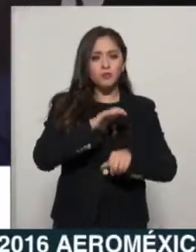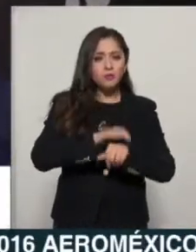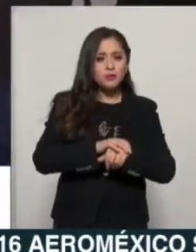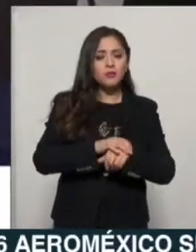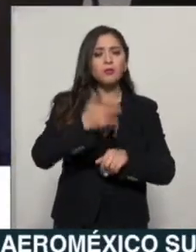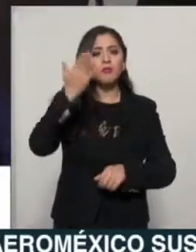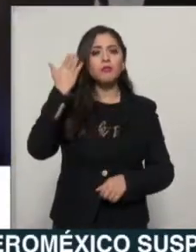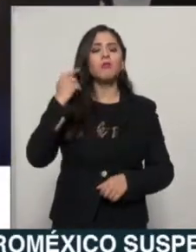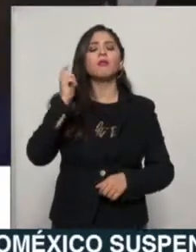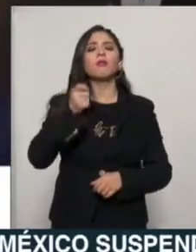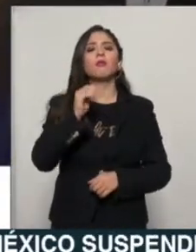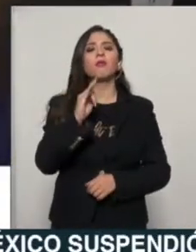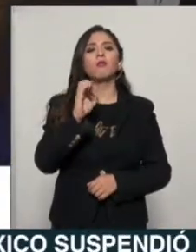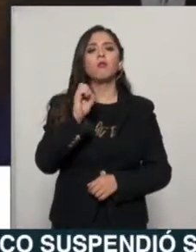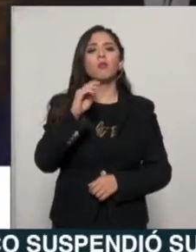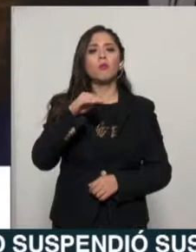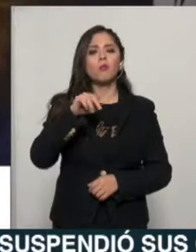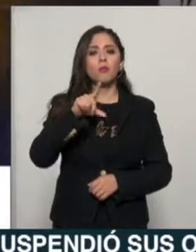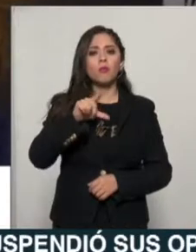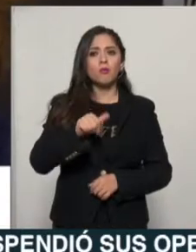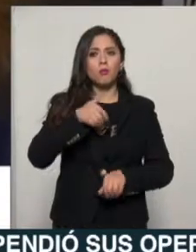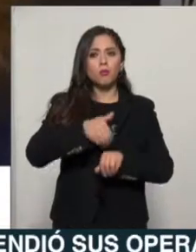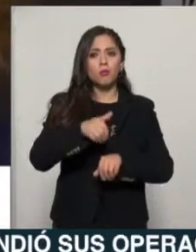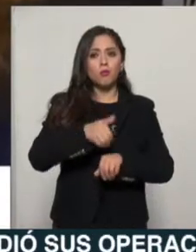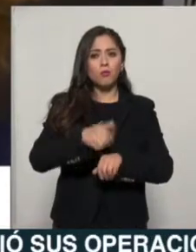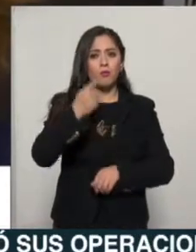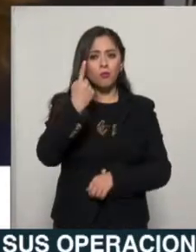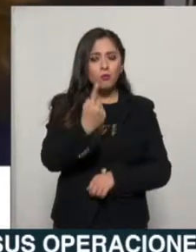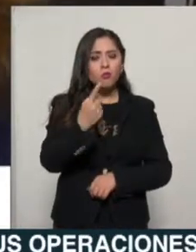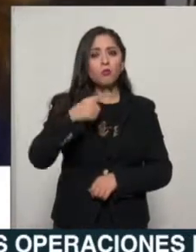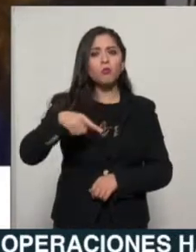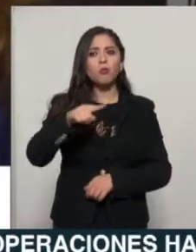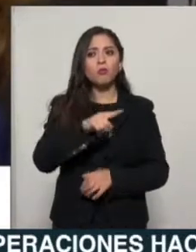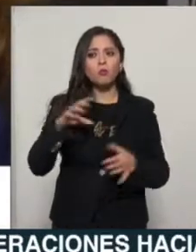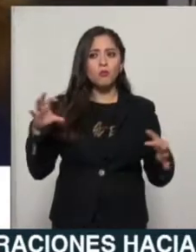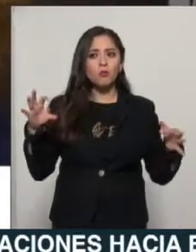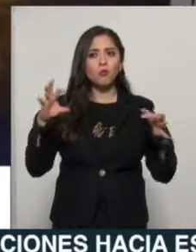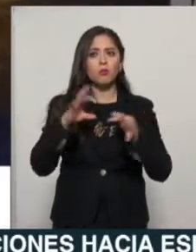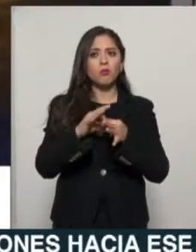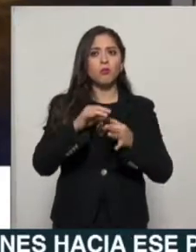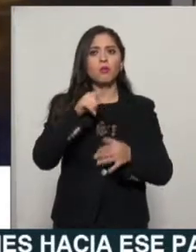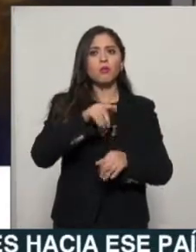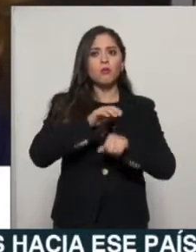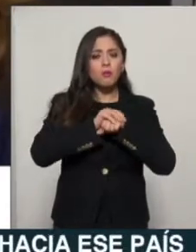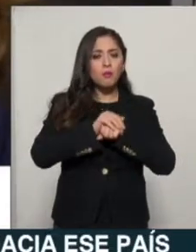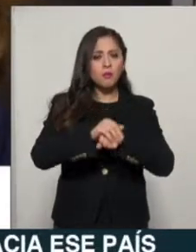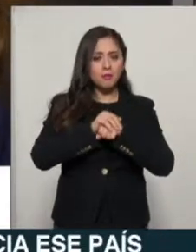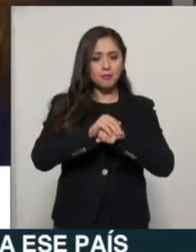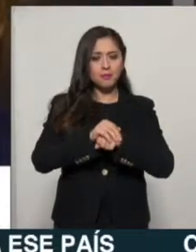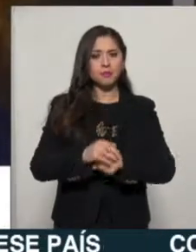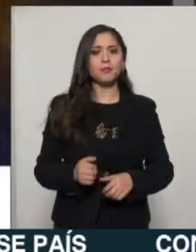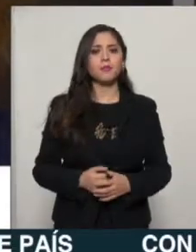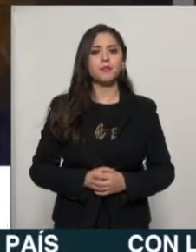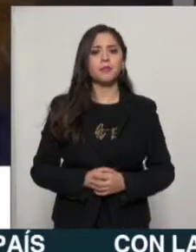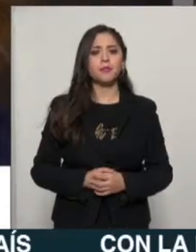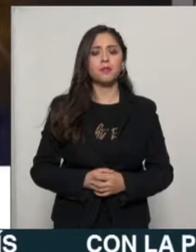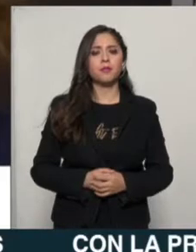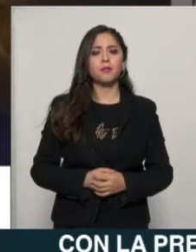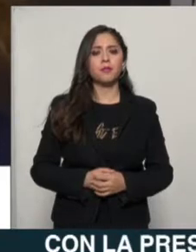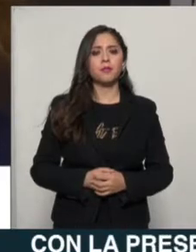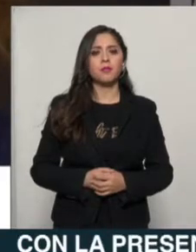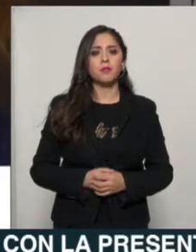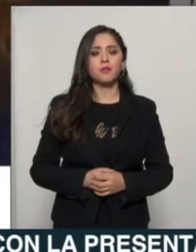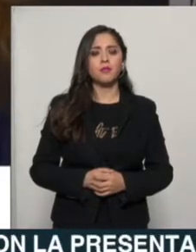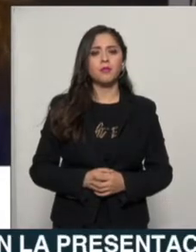Fórmula 1, tem momentos muito preciosos que passei com Pelé, muito amigo, para mim Pelé